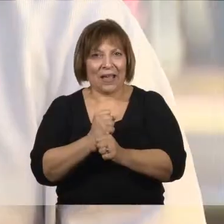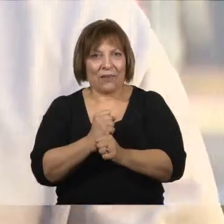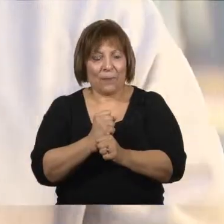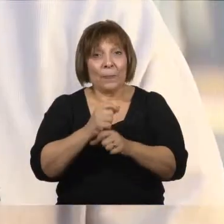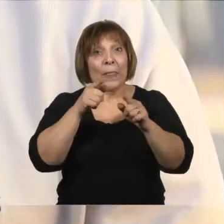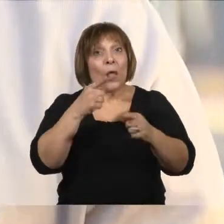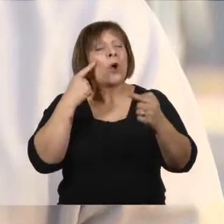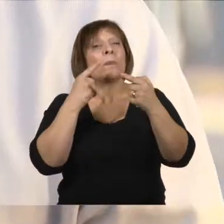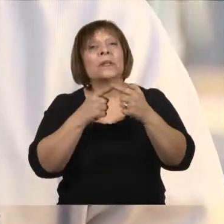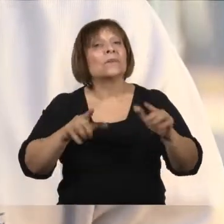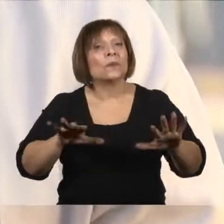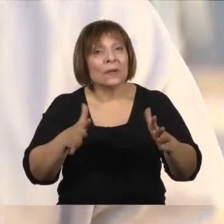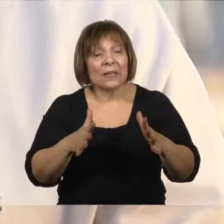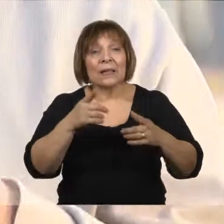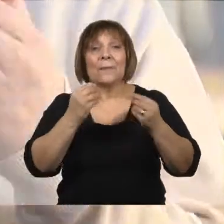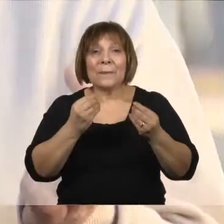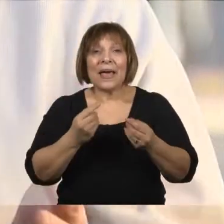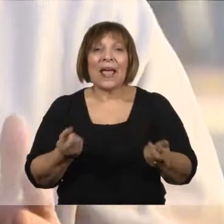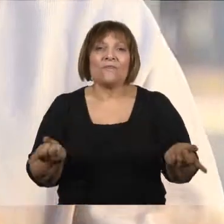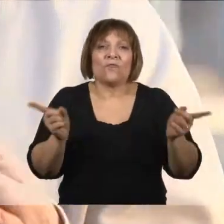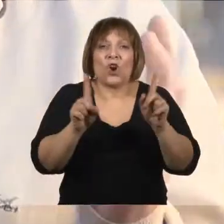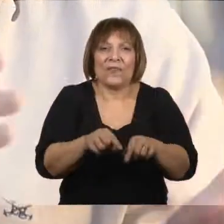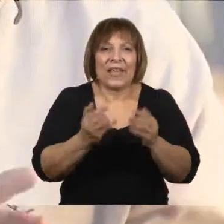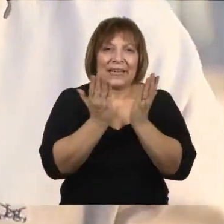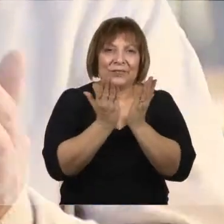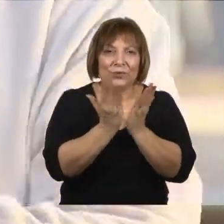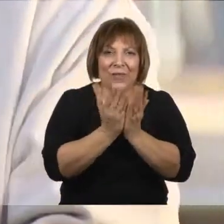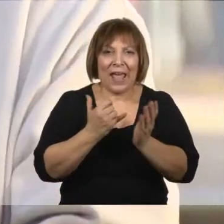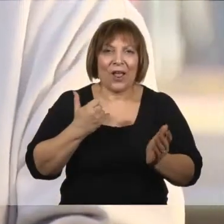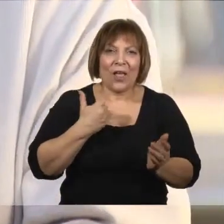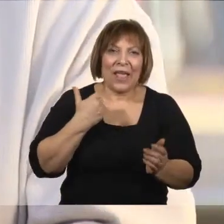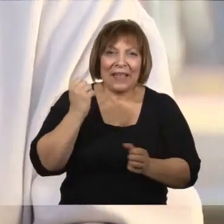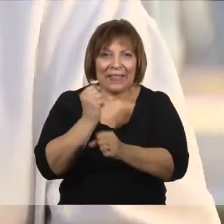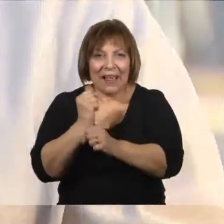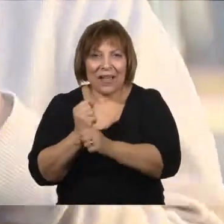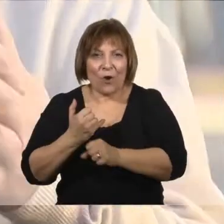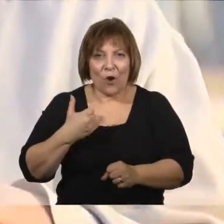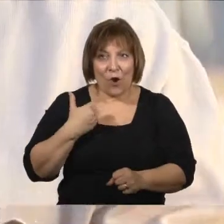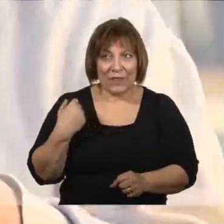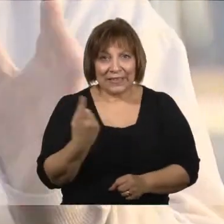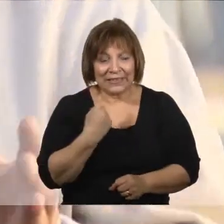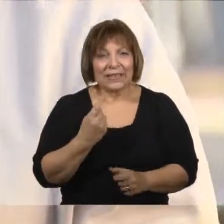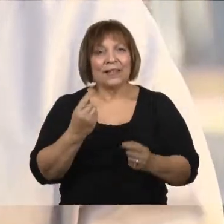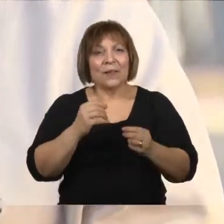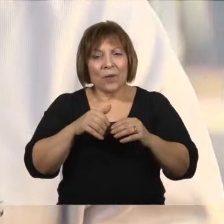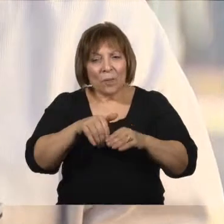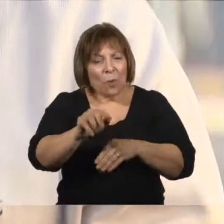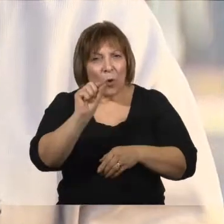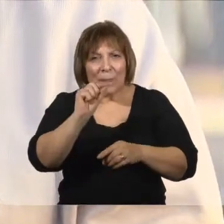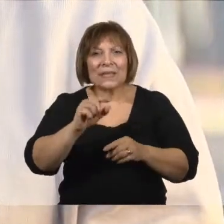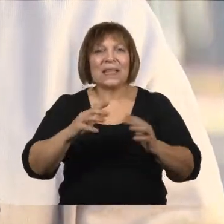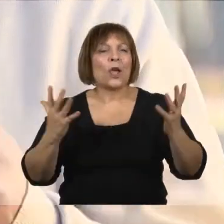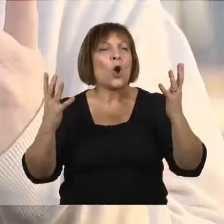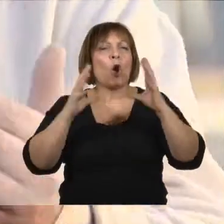jóvenes. El principal objetivo de este programa es la revinculación de los jóvenes al estudio y al trabajo. En pocos meses tendremos una evaluación integral